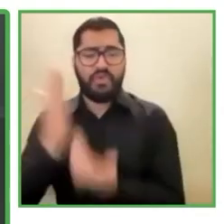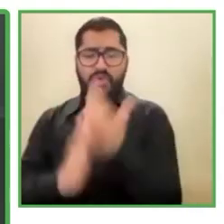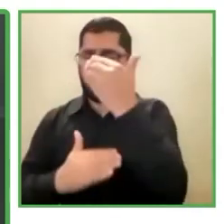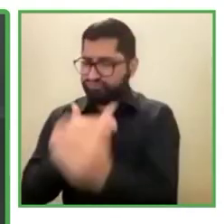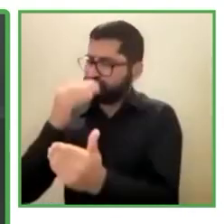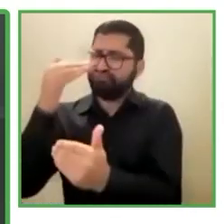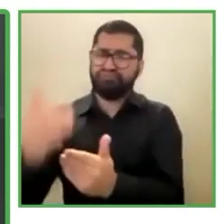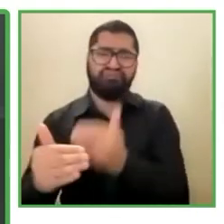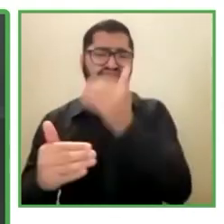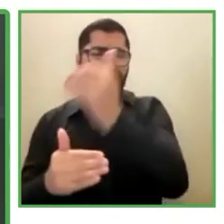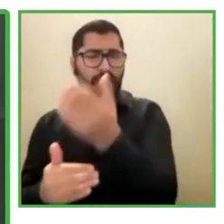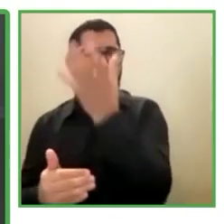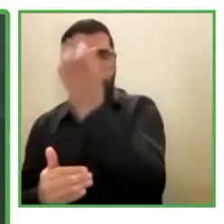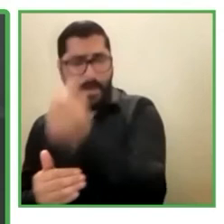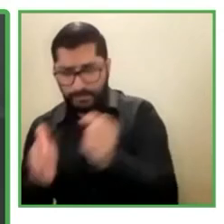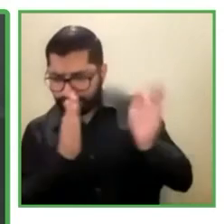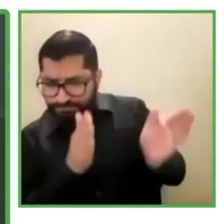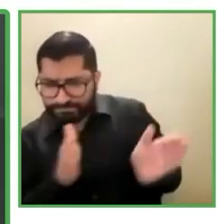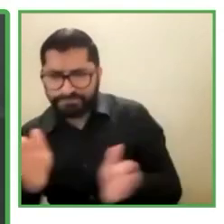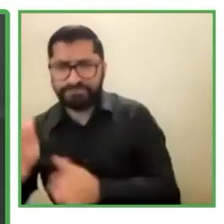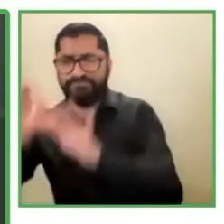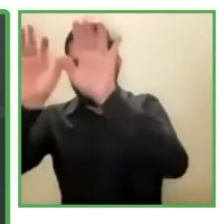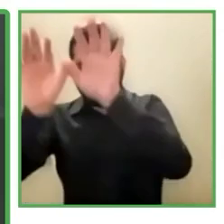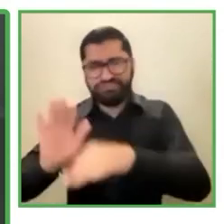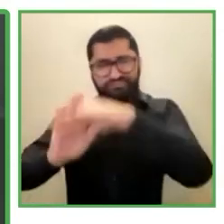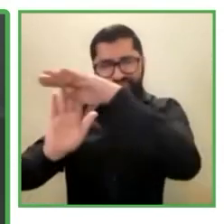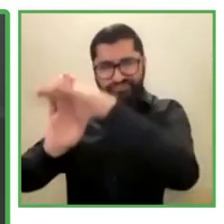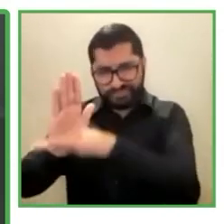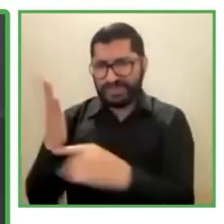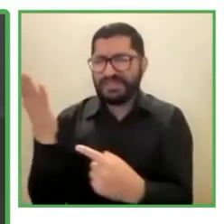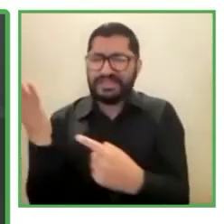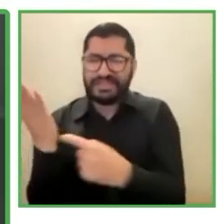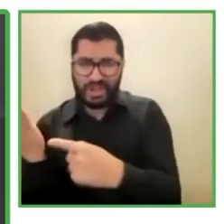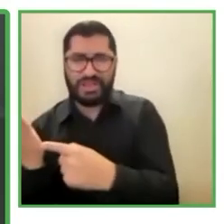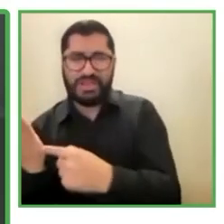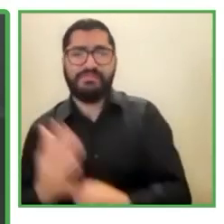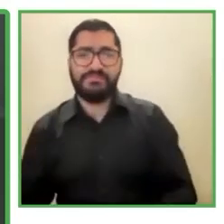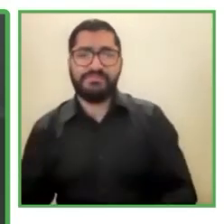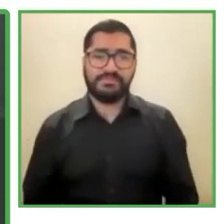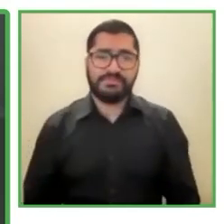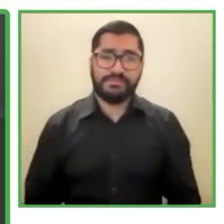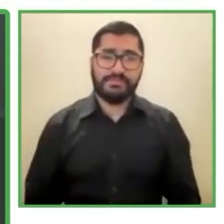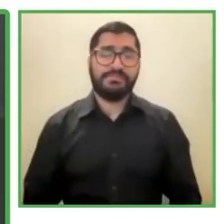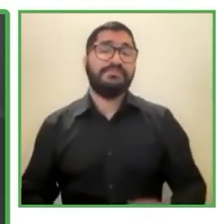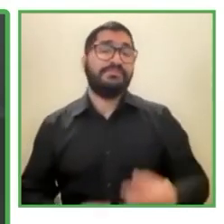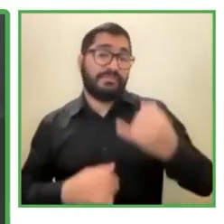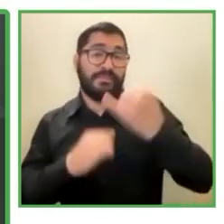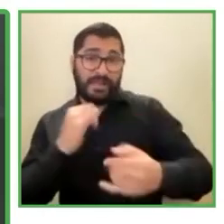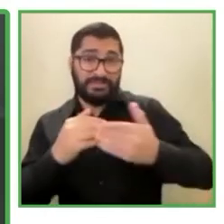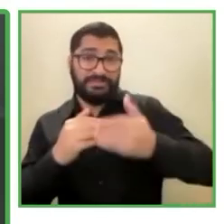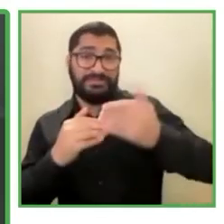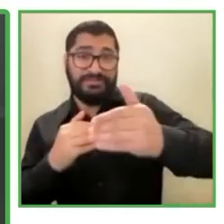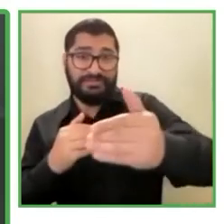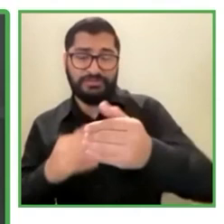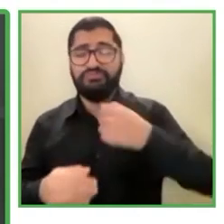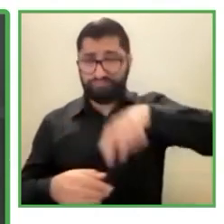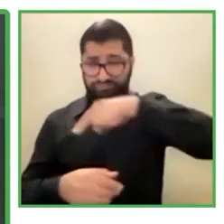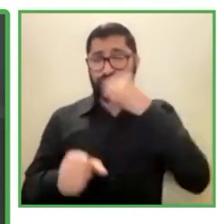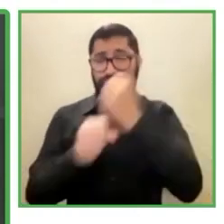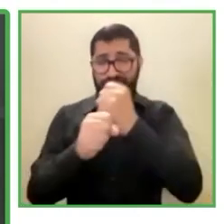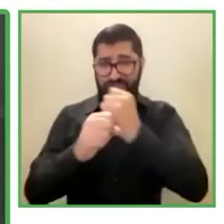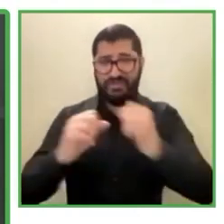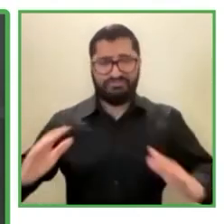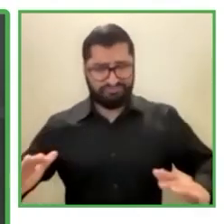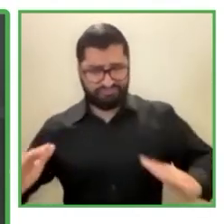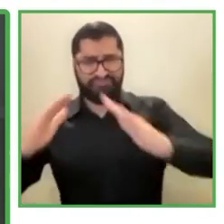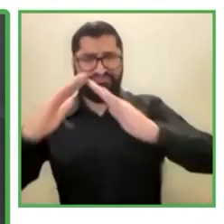marcha desde hace unos años atrás. Por ejemplo, el teletrabajo emergió con fuerza como respuesta